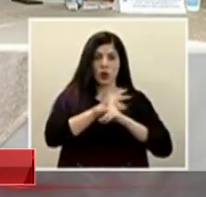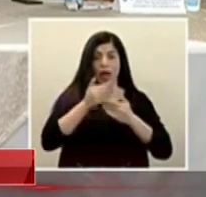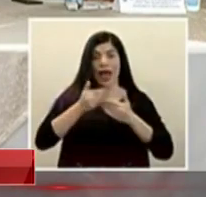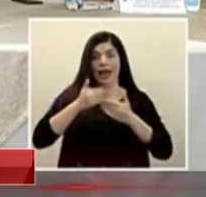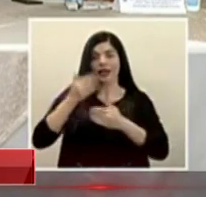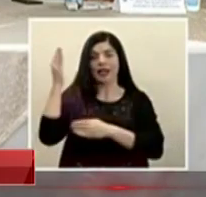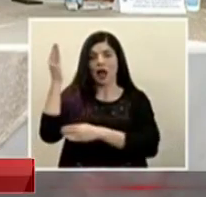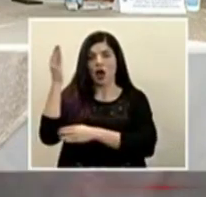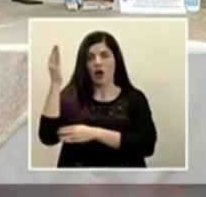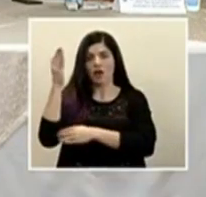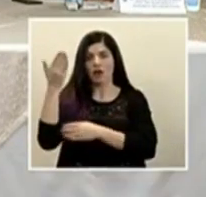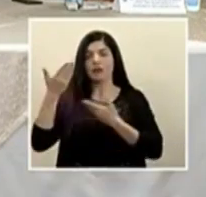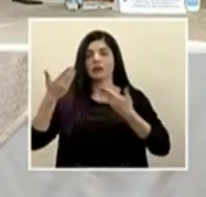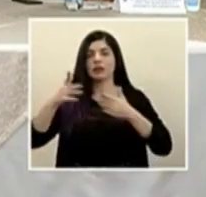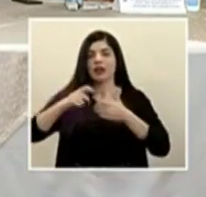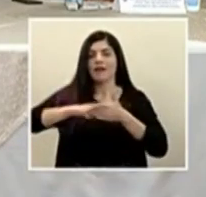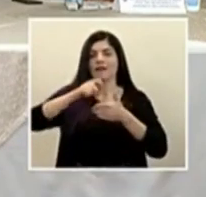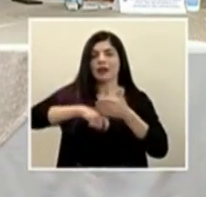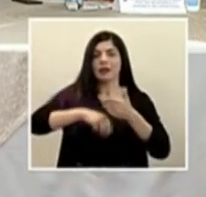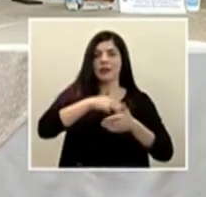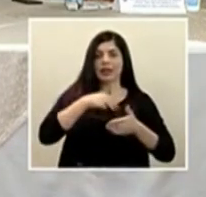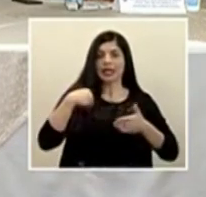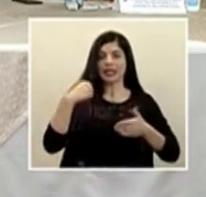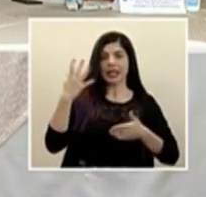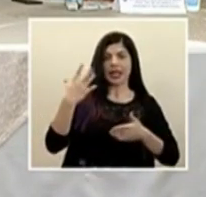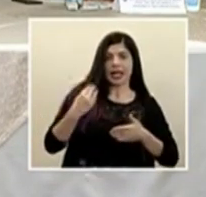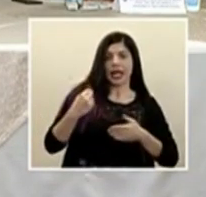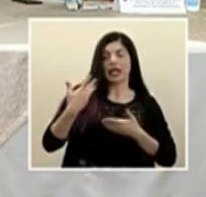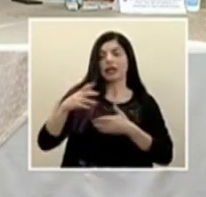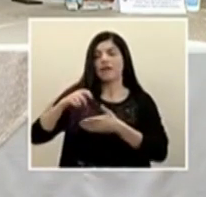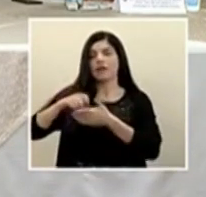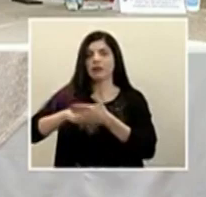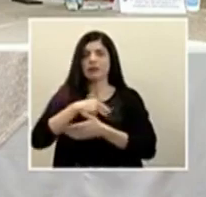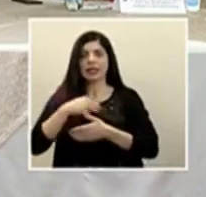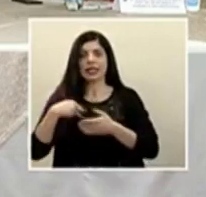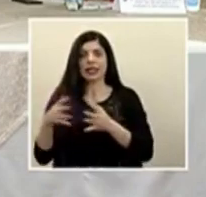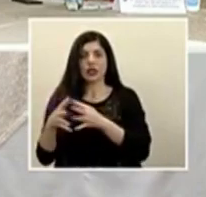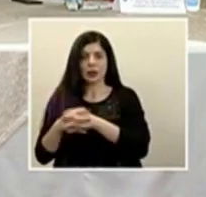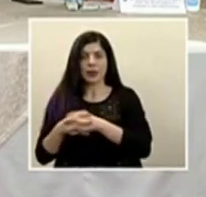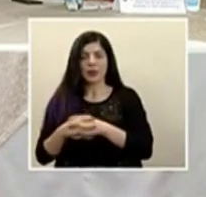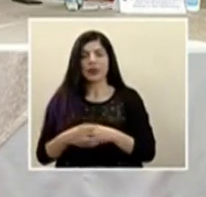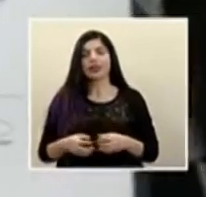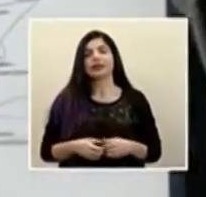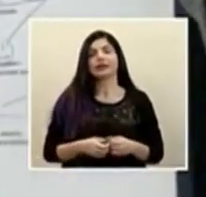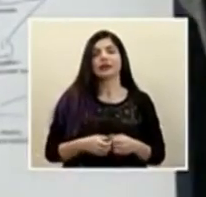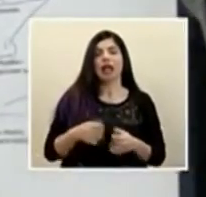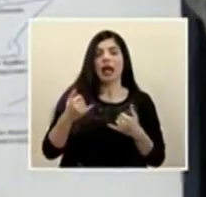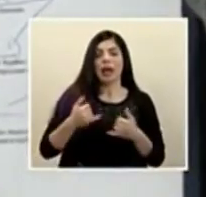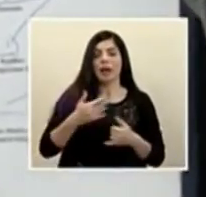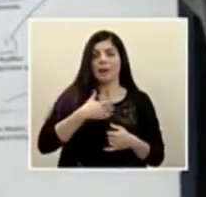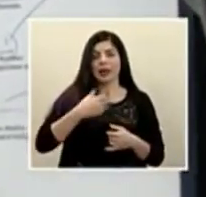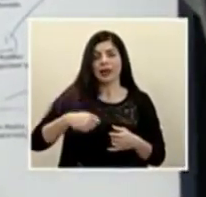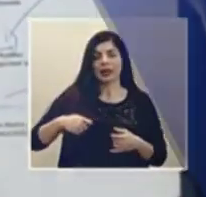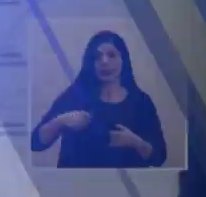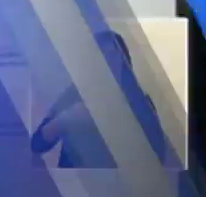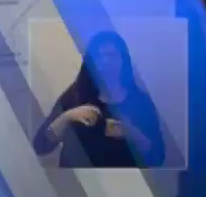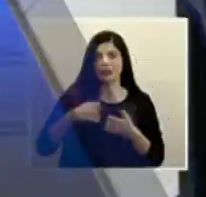y completar el formulario, adjuntando una declaración jurada y los requisitos que en este se enumeran.